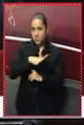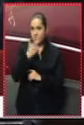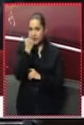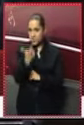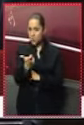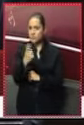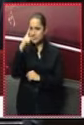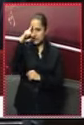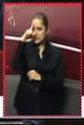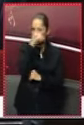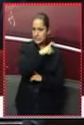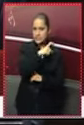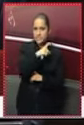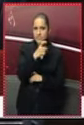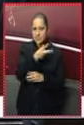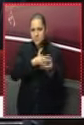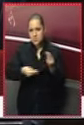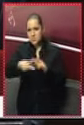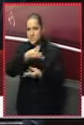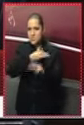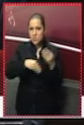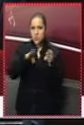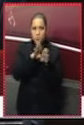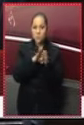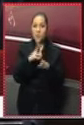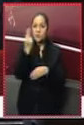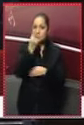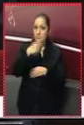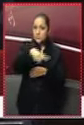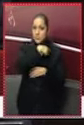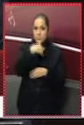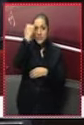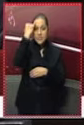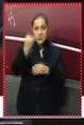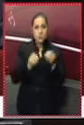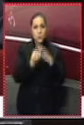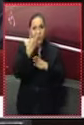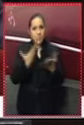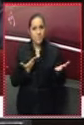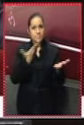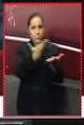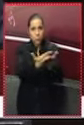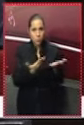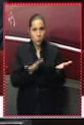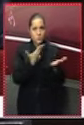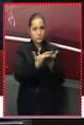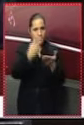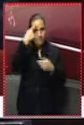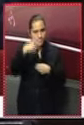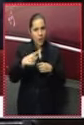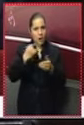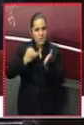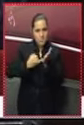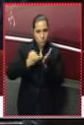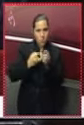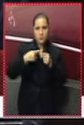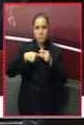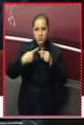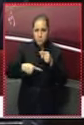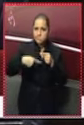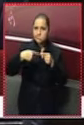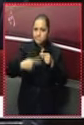complicado, lo que nos obliga a aprobar propuestas que sostengan la progresividad de los